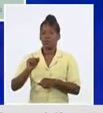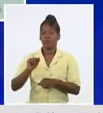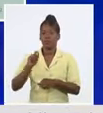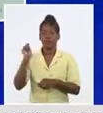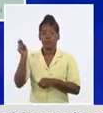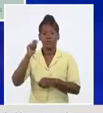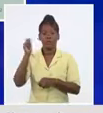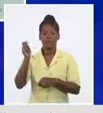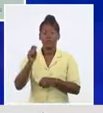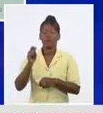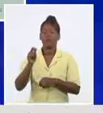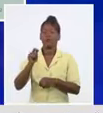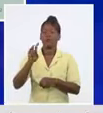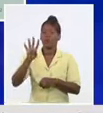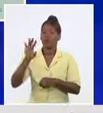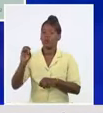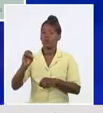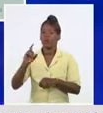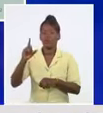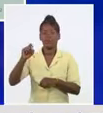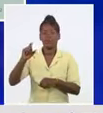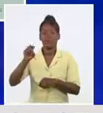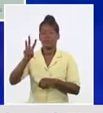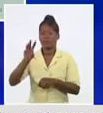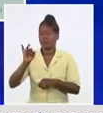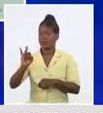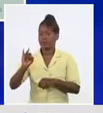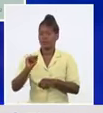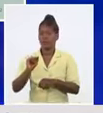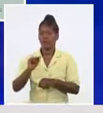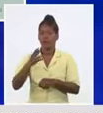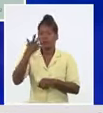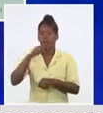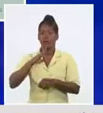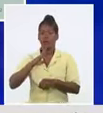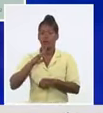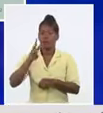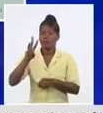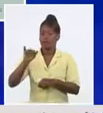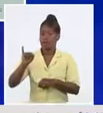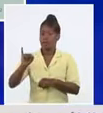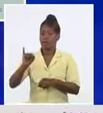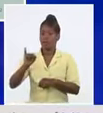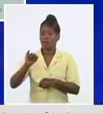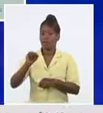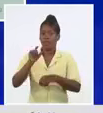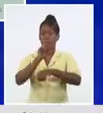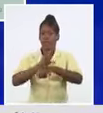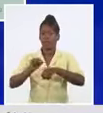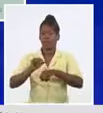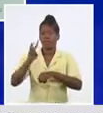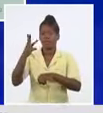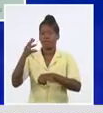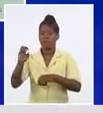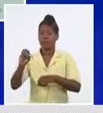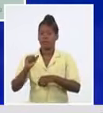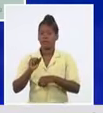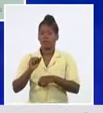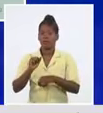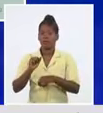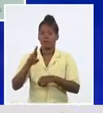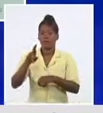García 40, Cacocún 37, Sagua de Tánamo 36, Antilla 30, Rafael